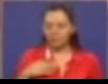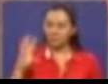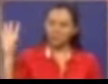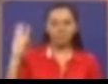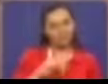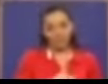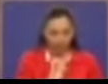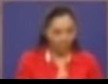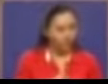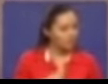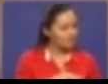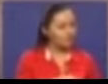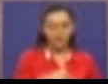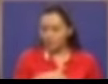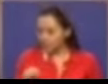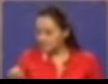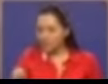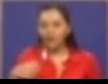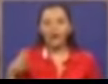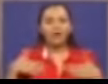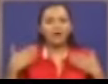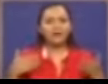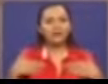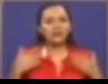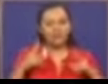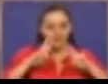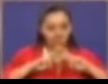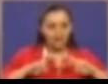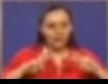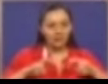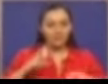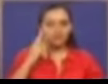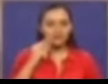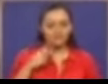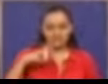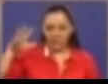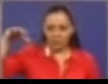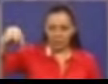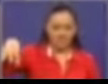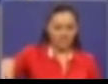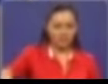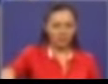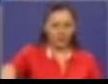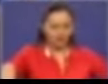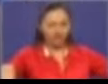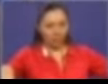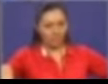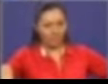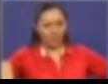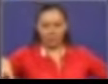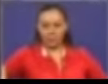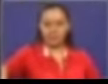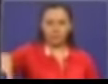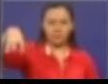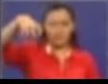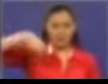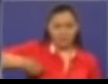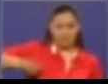era impresionante, ¿no? Ahora qué alegría tenerlo en Ecuador. Entonces usted puede meter la mano al estómago de la vaca y sacar lo que